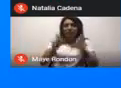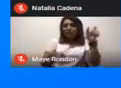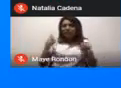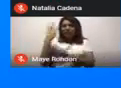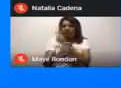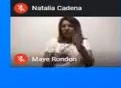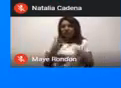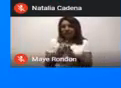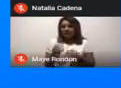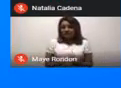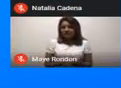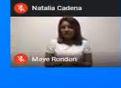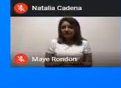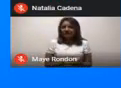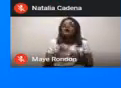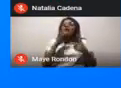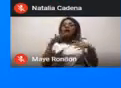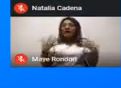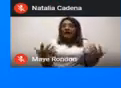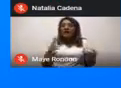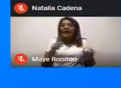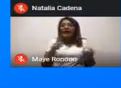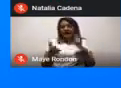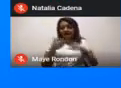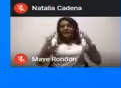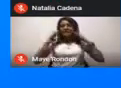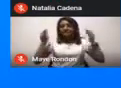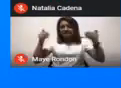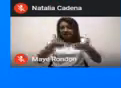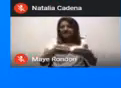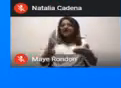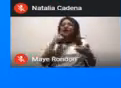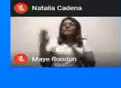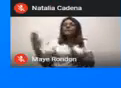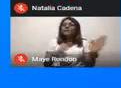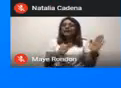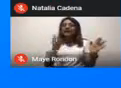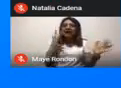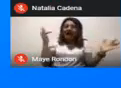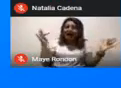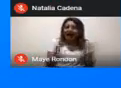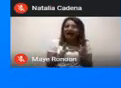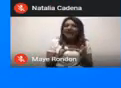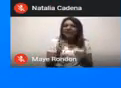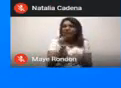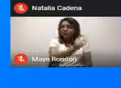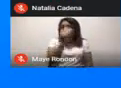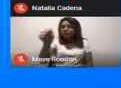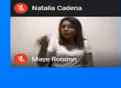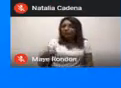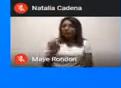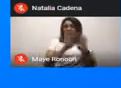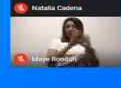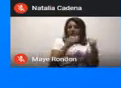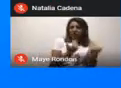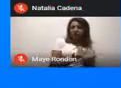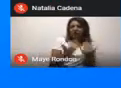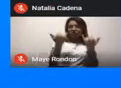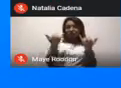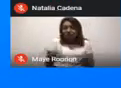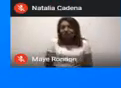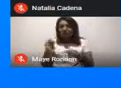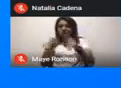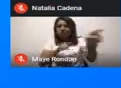mundo. Entonces, básicamente de ahí nos vamos entrando en lo que es la planificación. Pronto ustedes desde el colegio, ahorita como lo